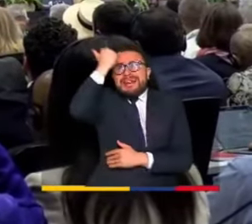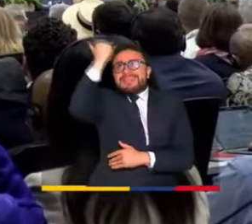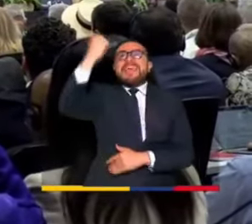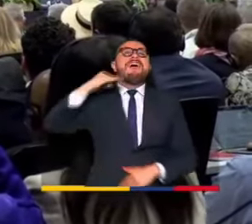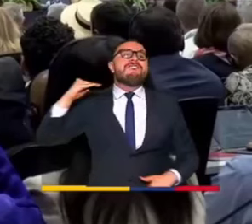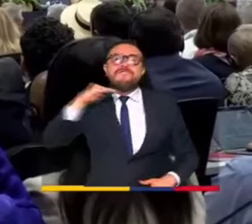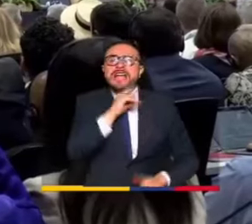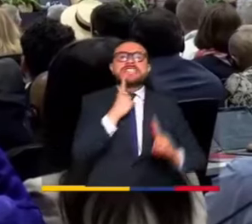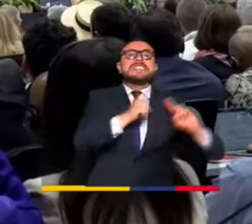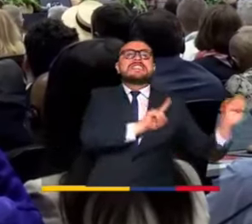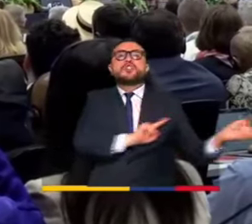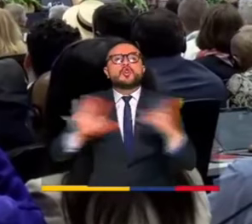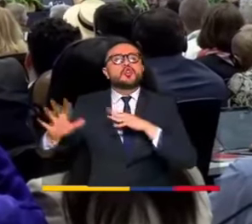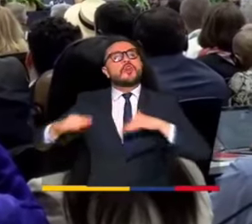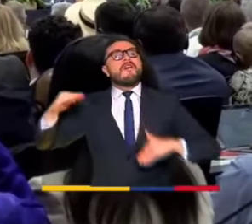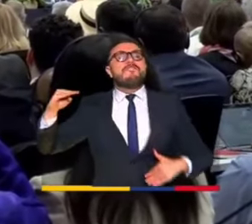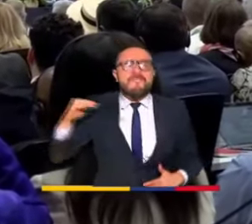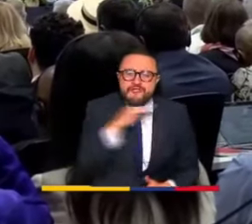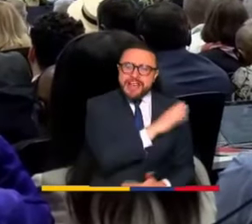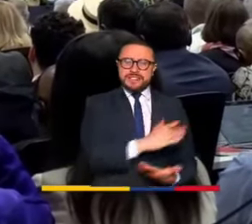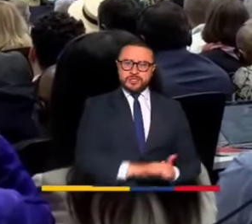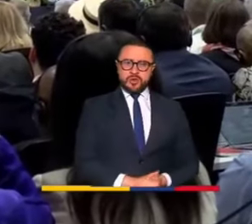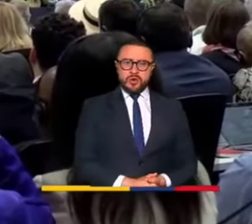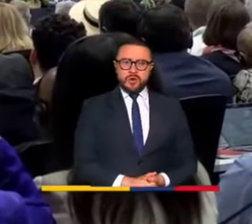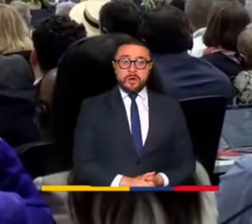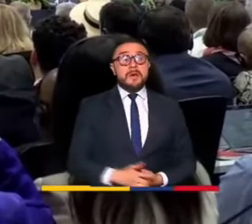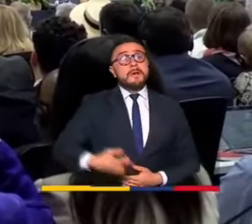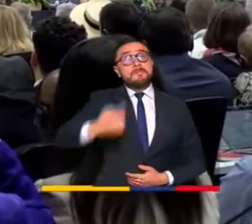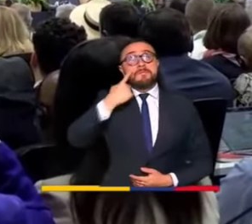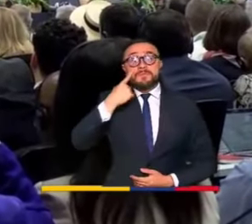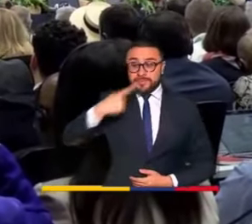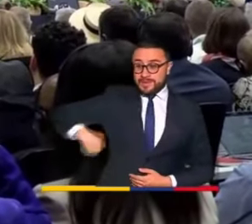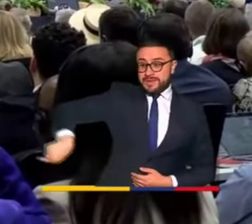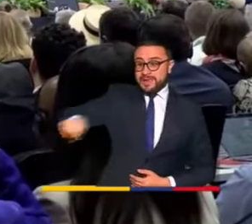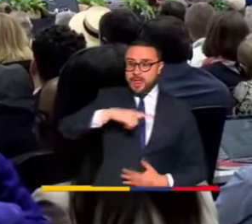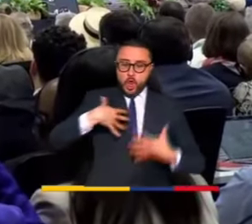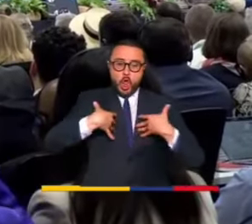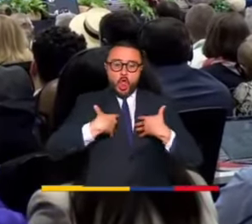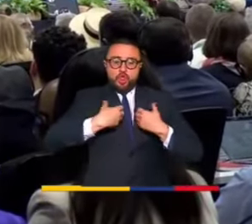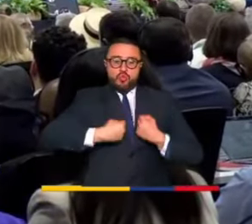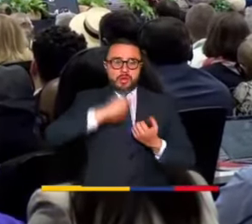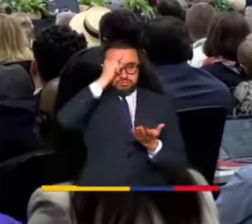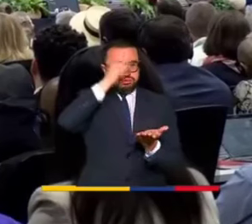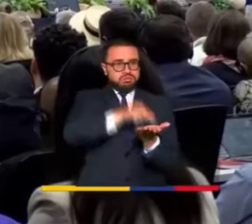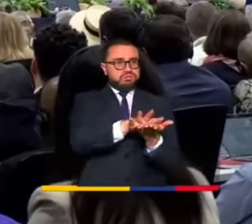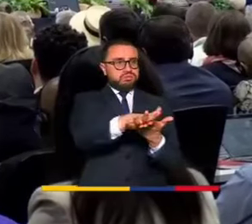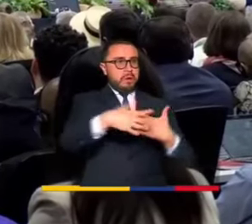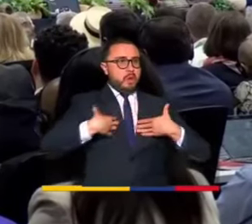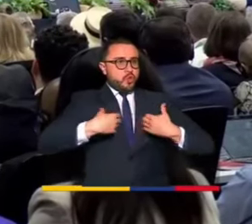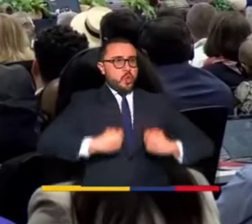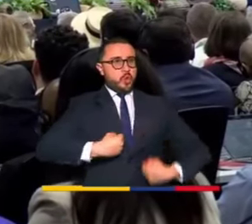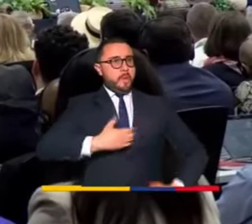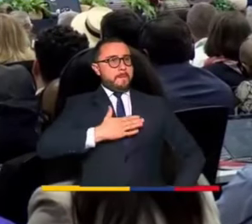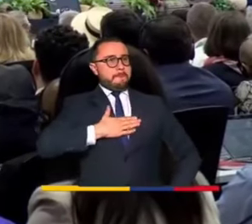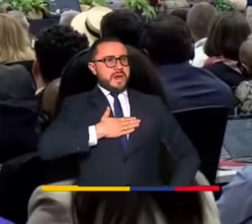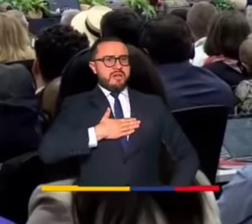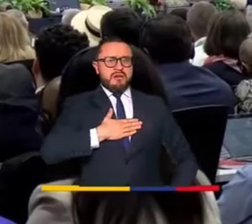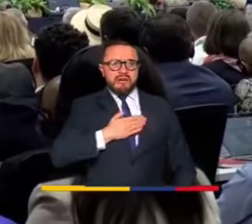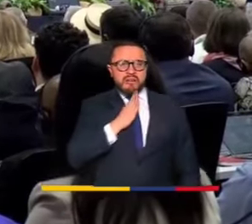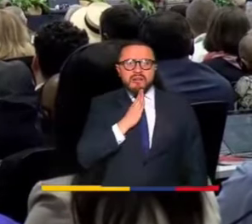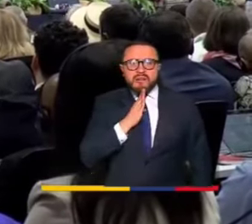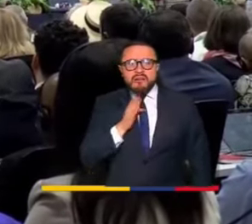cierto. Quienes son los dueños de la inteligencia artificial y quienes desencadenan el